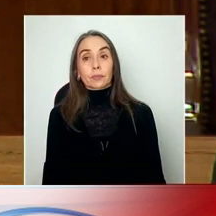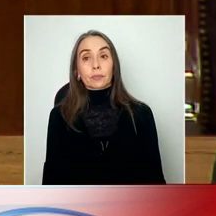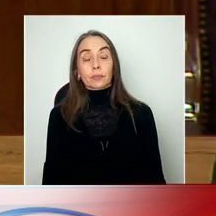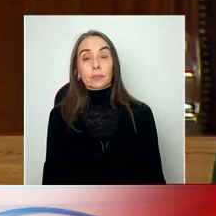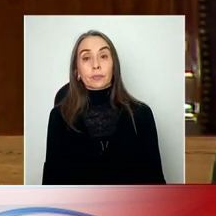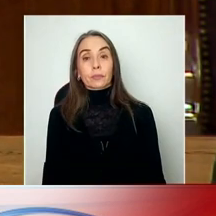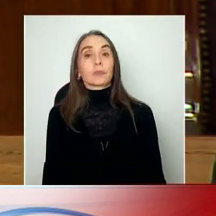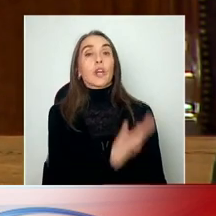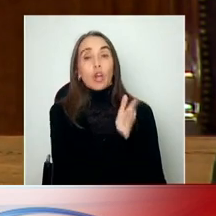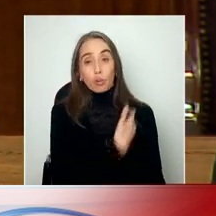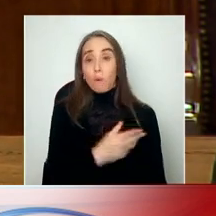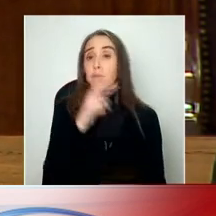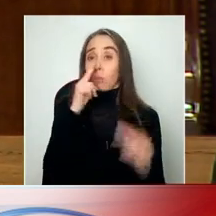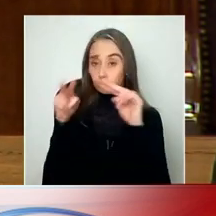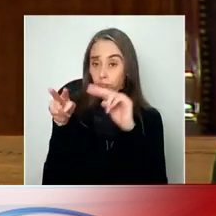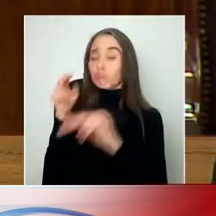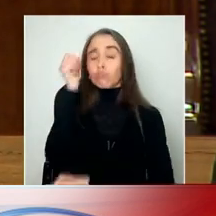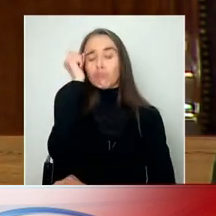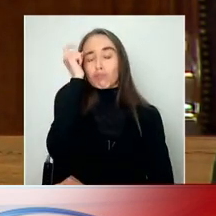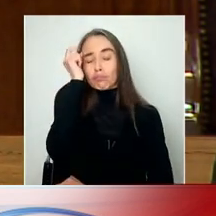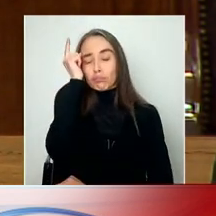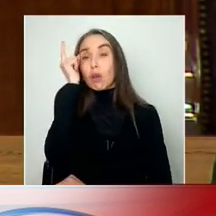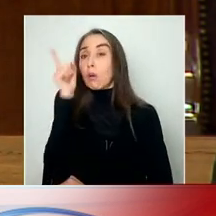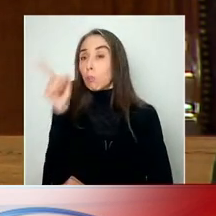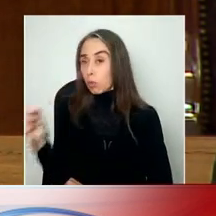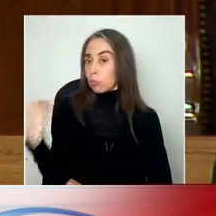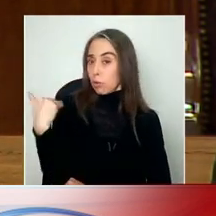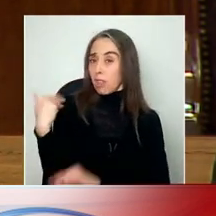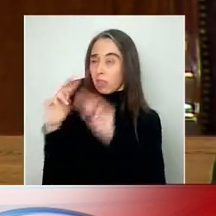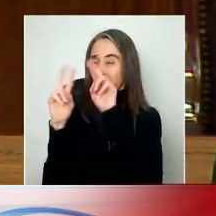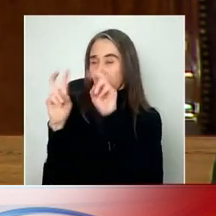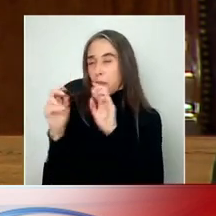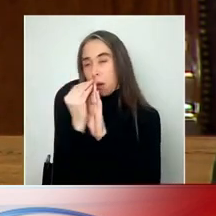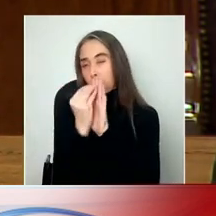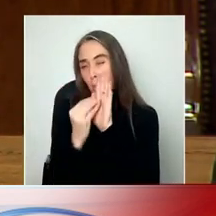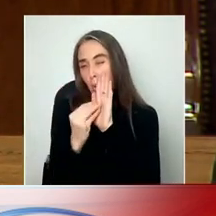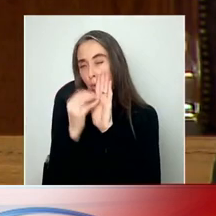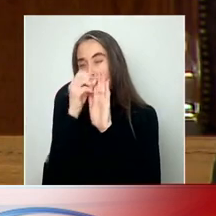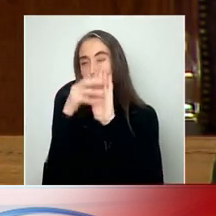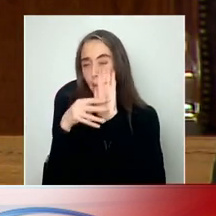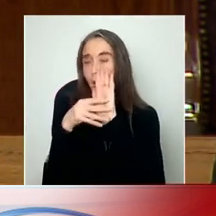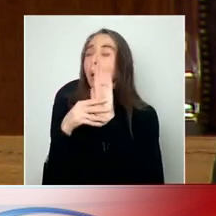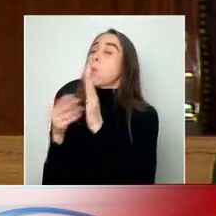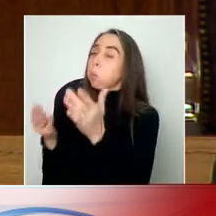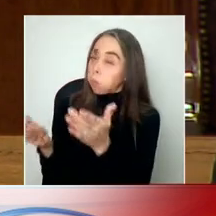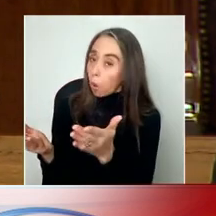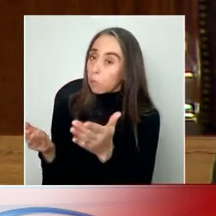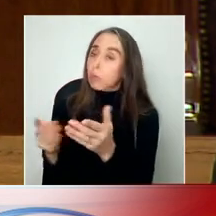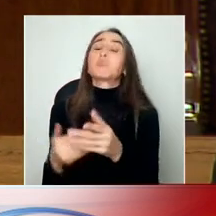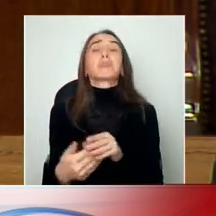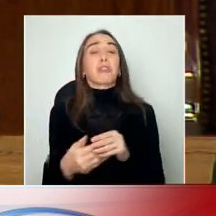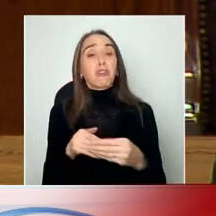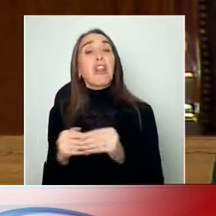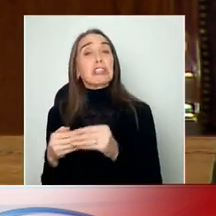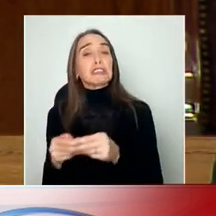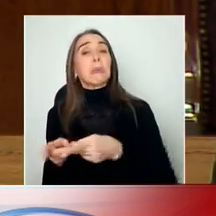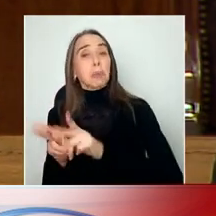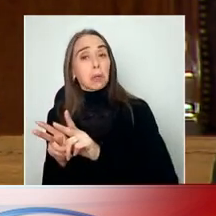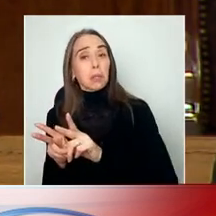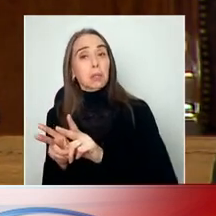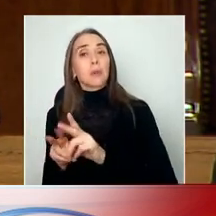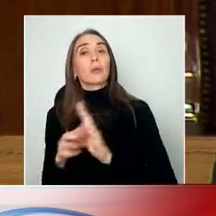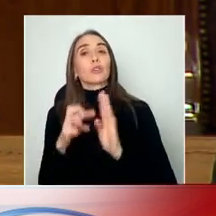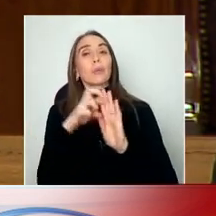aumenta el sueldo mínimo en Chile los montos subirán de forma gradual de la siguiente manera al primero de mayo del presente año y de manera